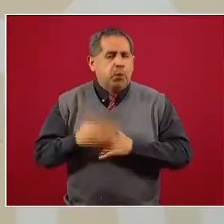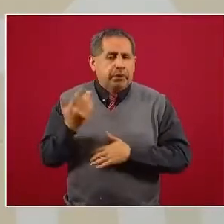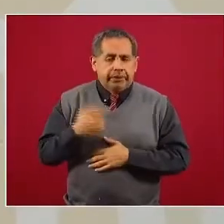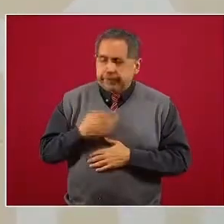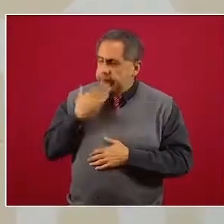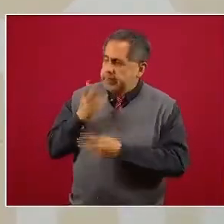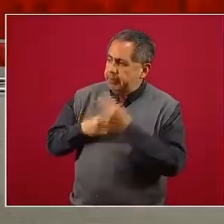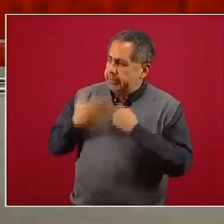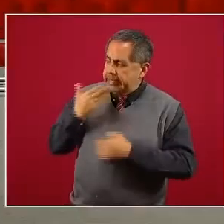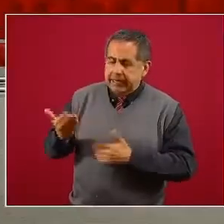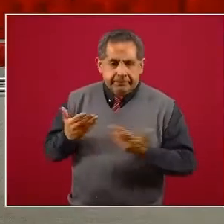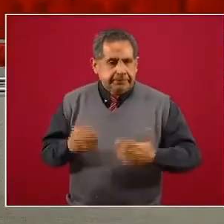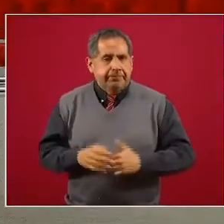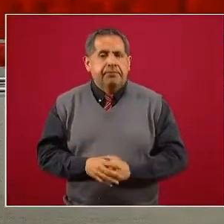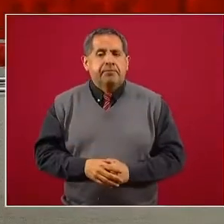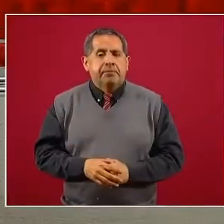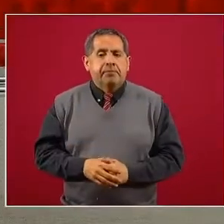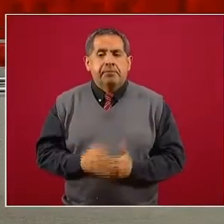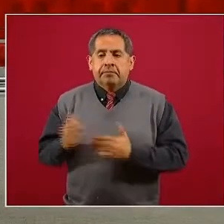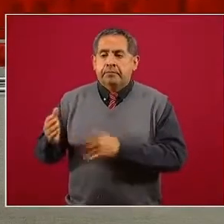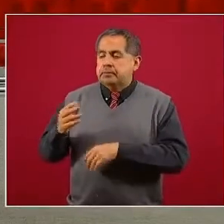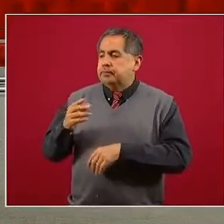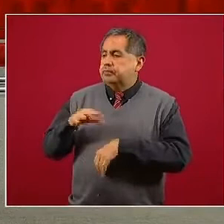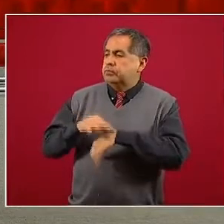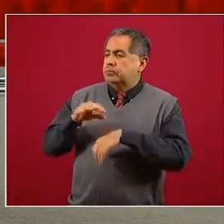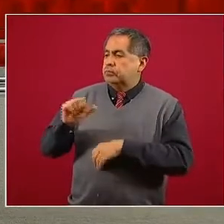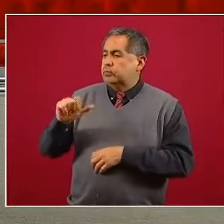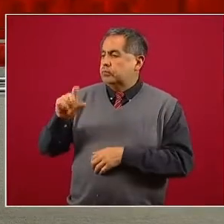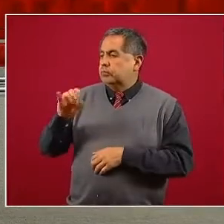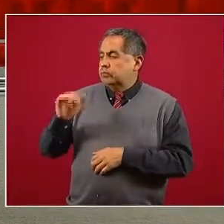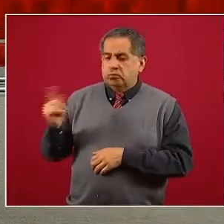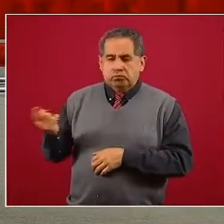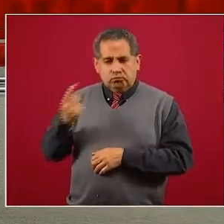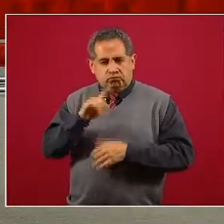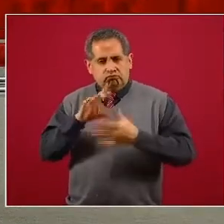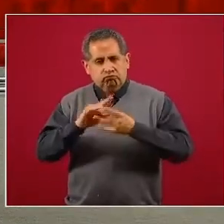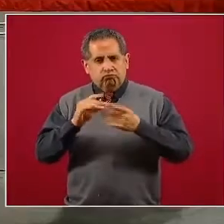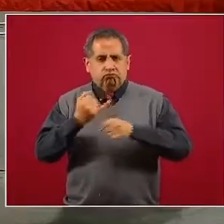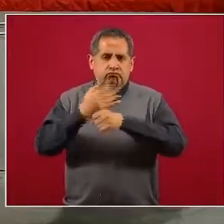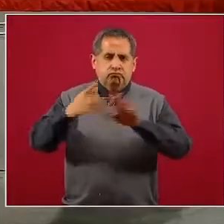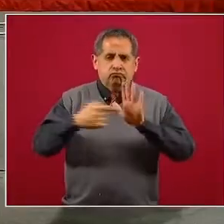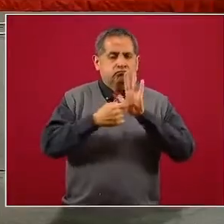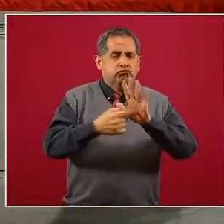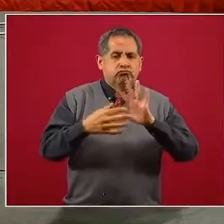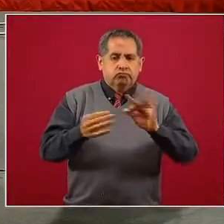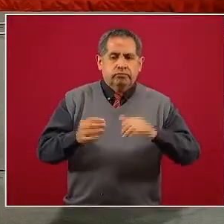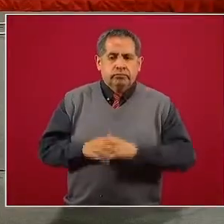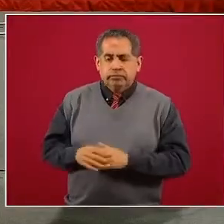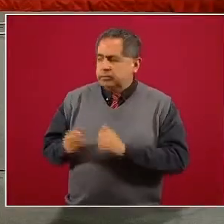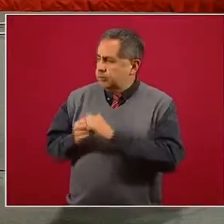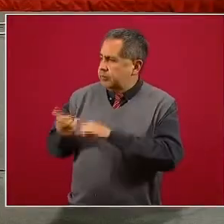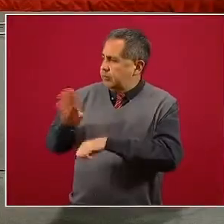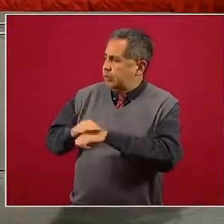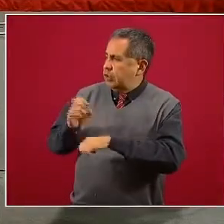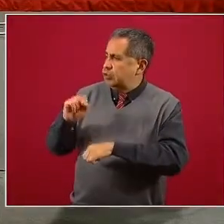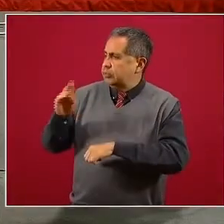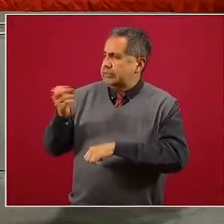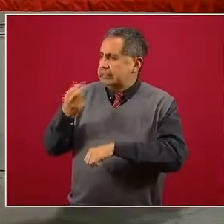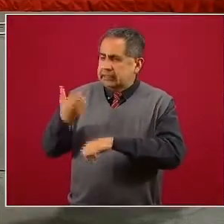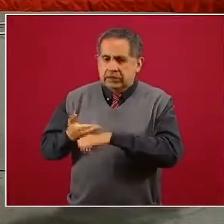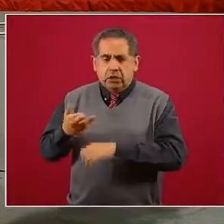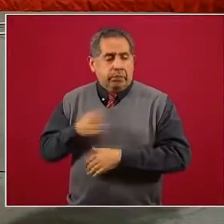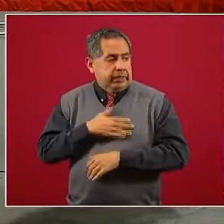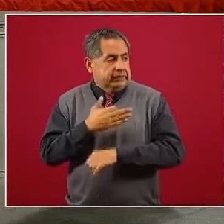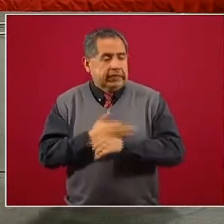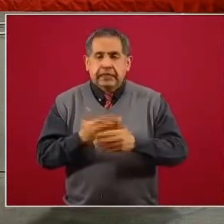Ana. Bienvenida. Le pido al doctor Alomía, si es tan amable, de presentar el informe técnico. Con su permiso, señor subsecretario, muy buenas tardes